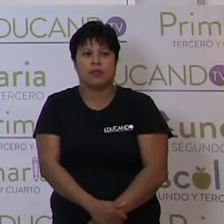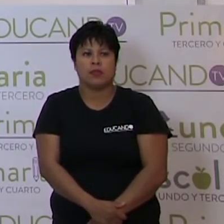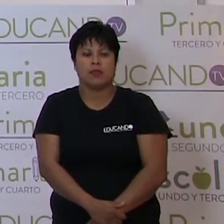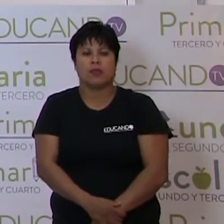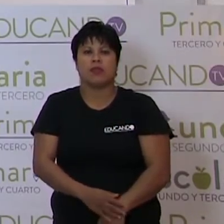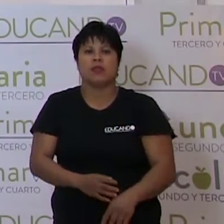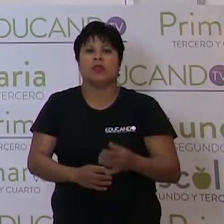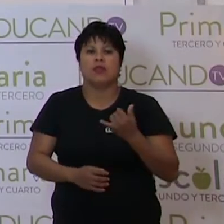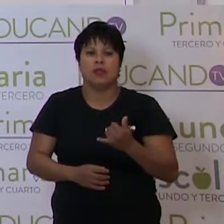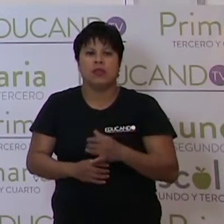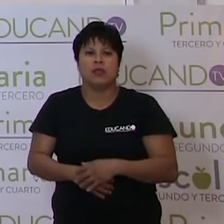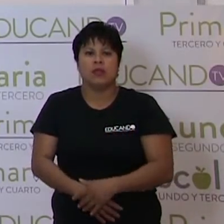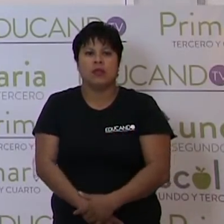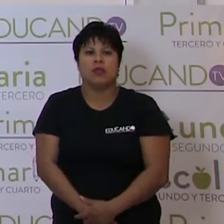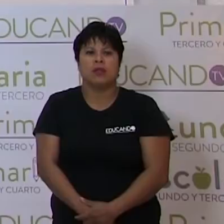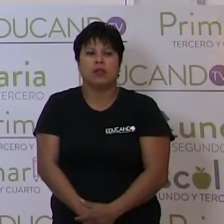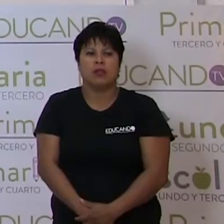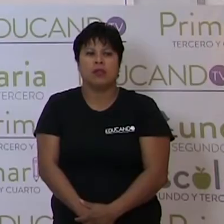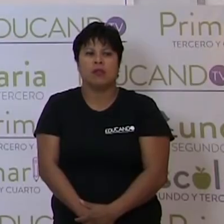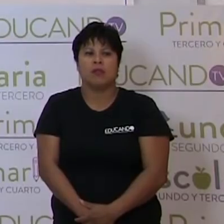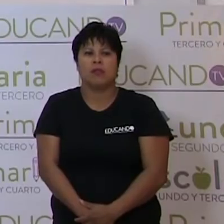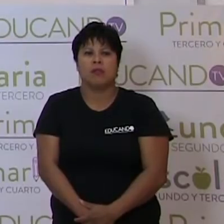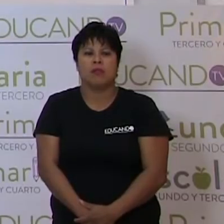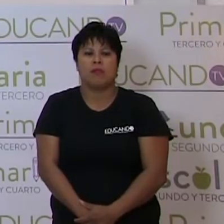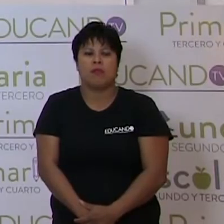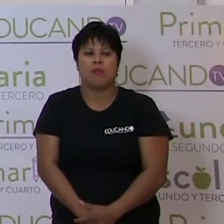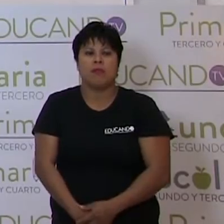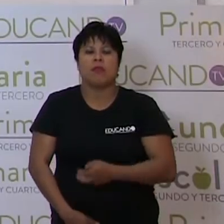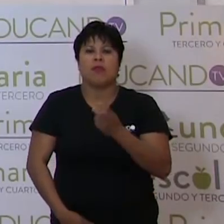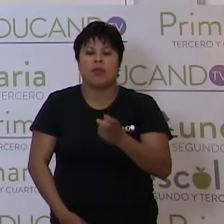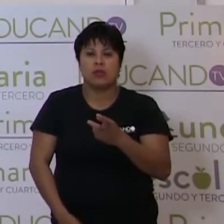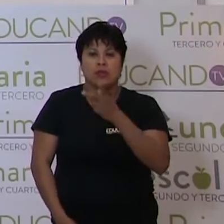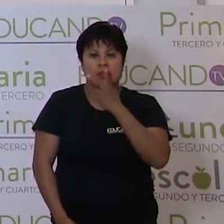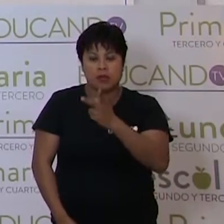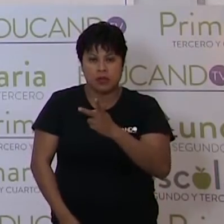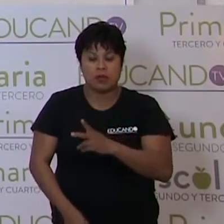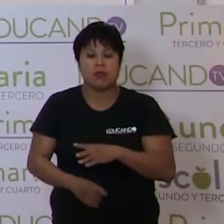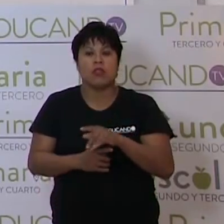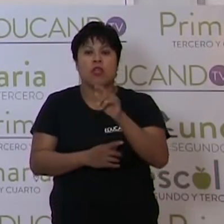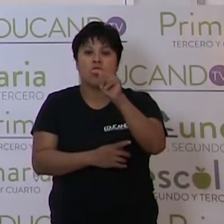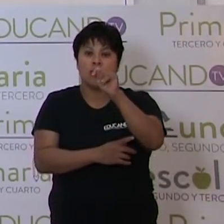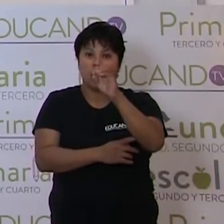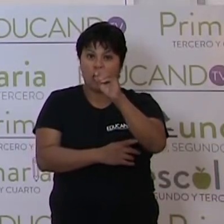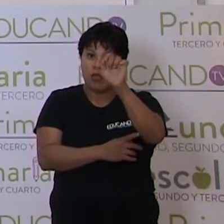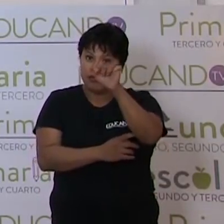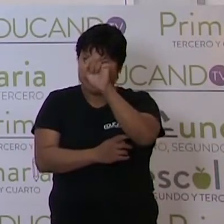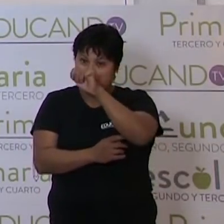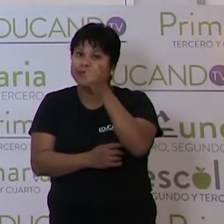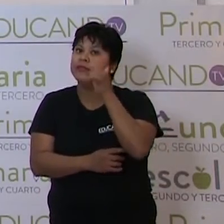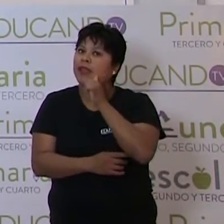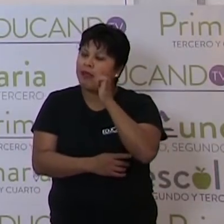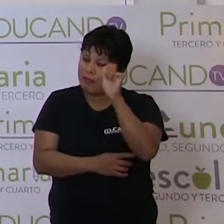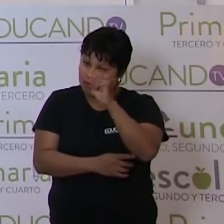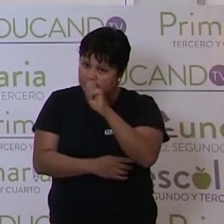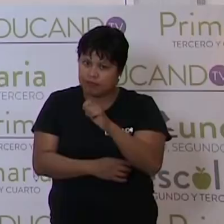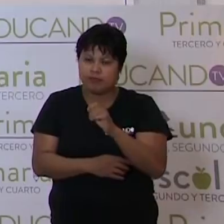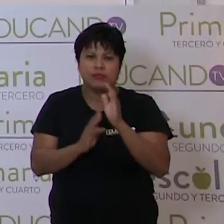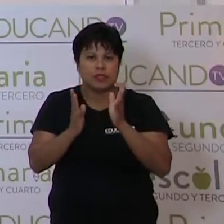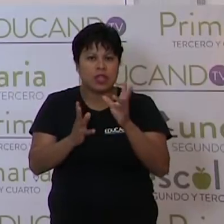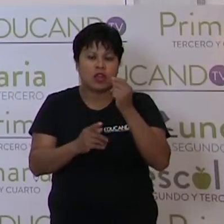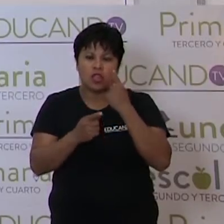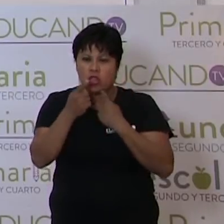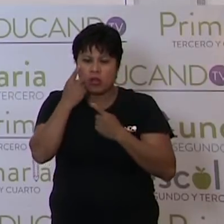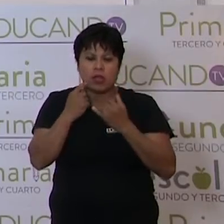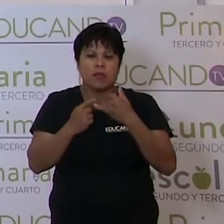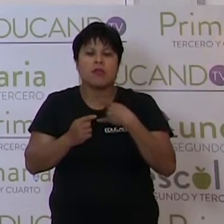Quitó también. Vamos a ponerle el acento porque es una palabra en pretérito. Acuérdense que tienen que llevar acento. Ya no lloraba